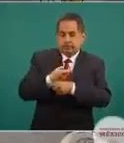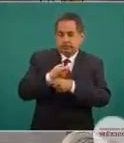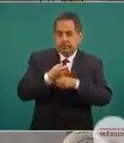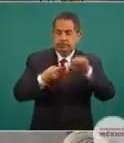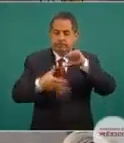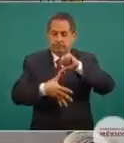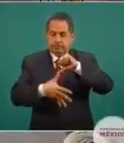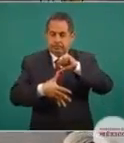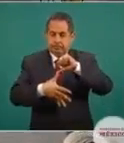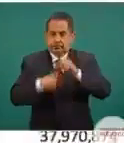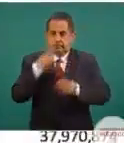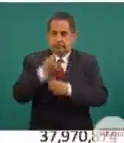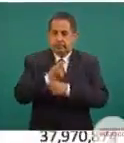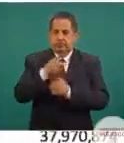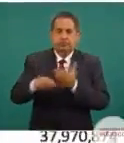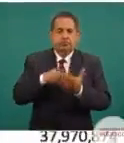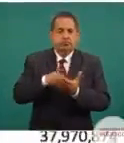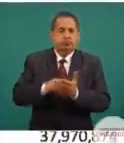Latina